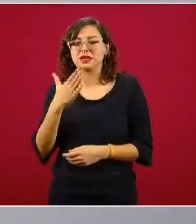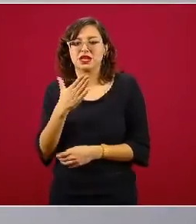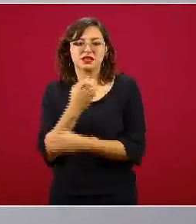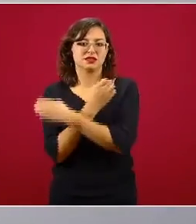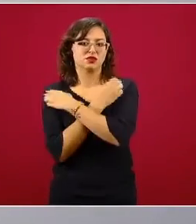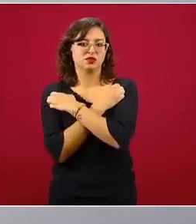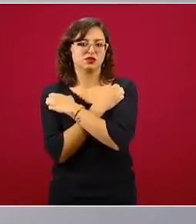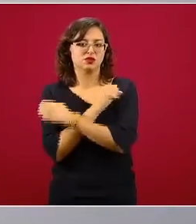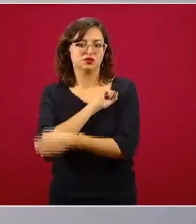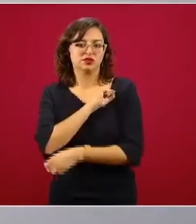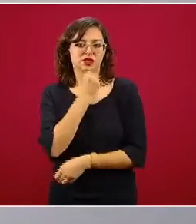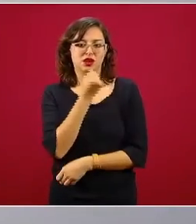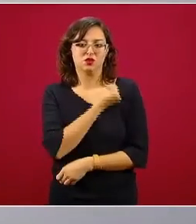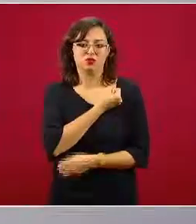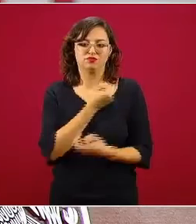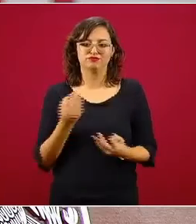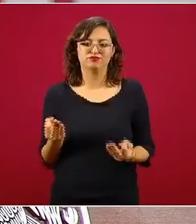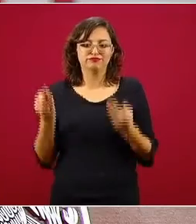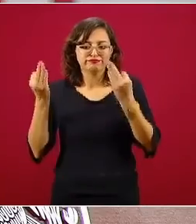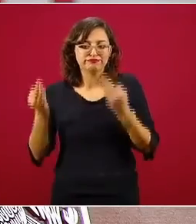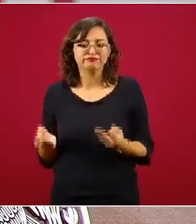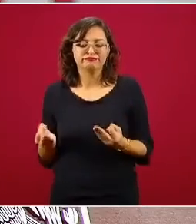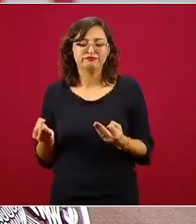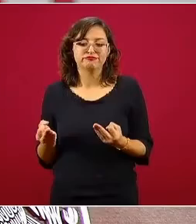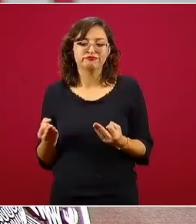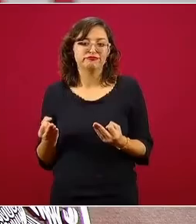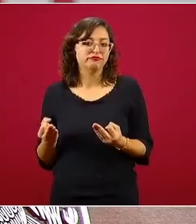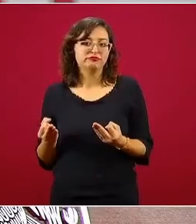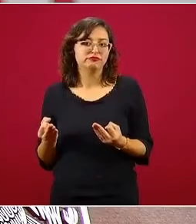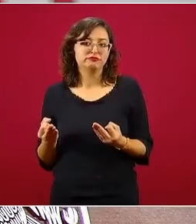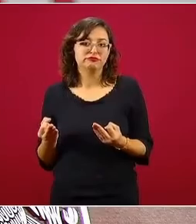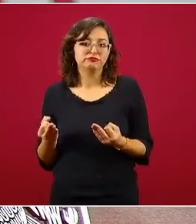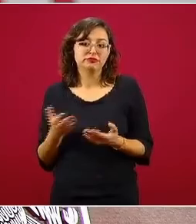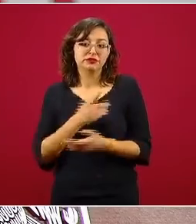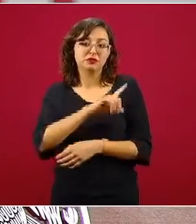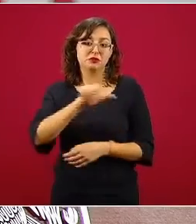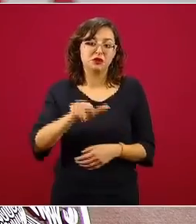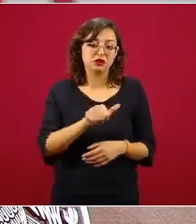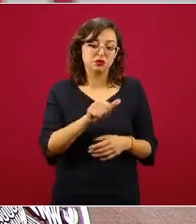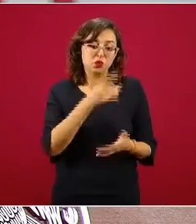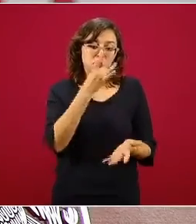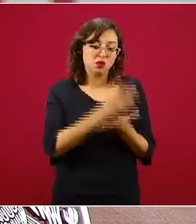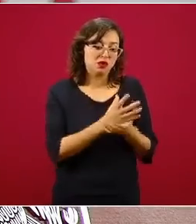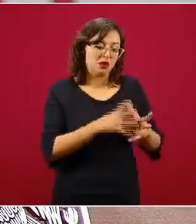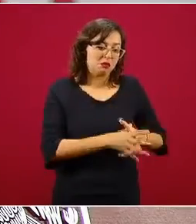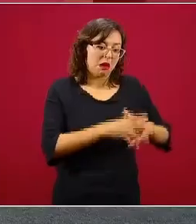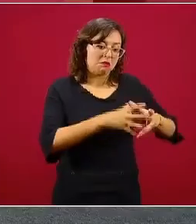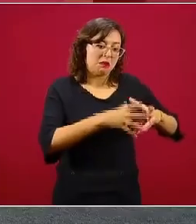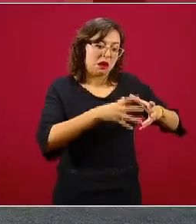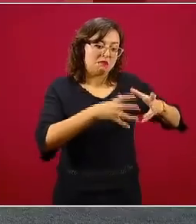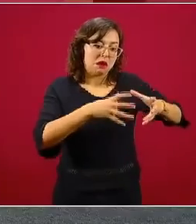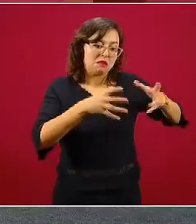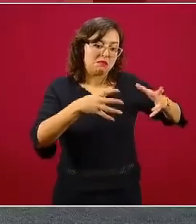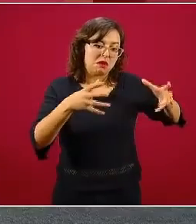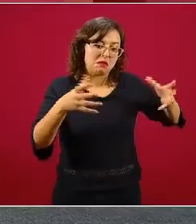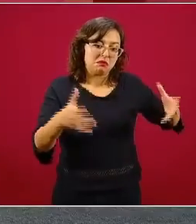tenía que ver con la salud, no solo el Producto Interno